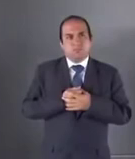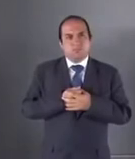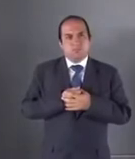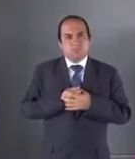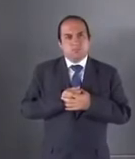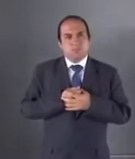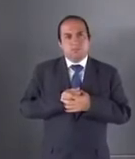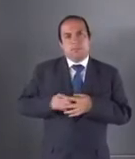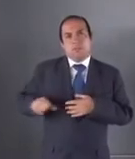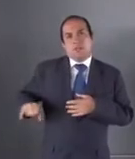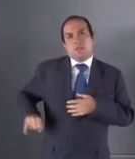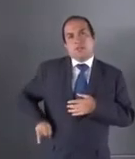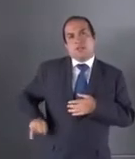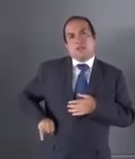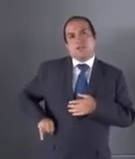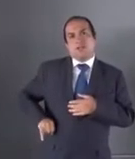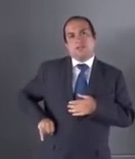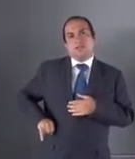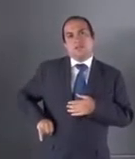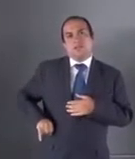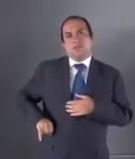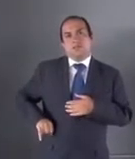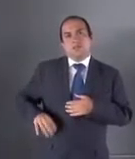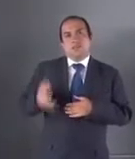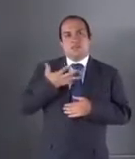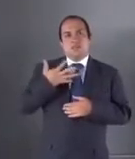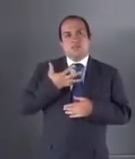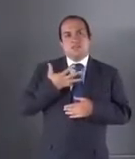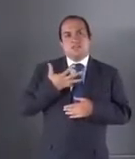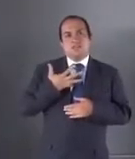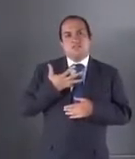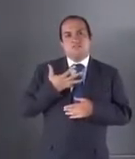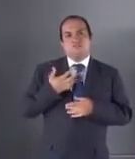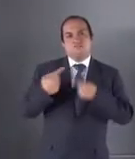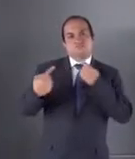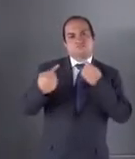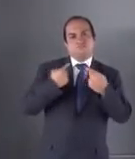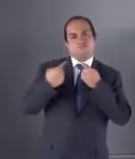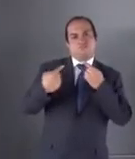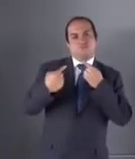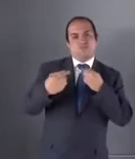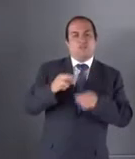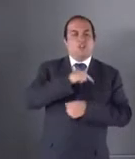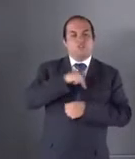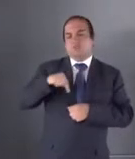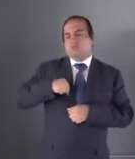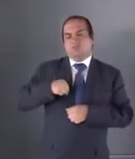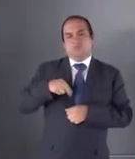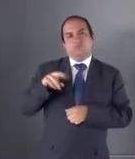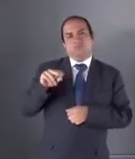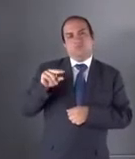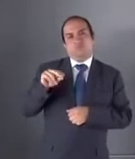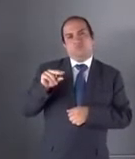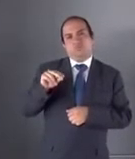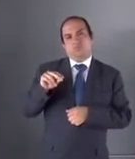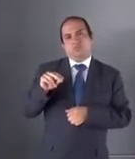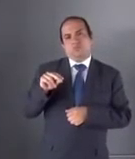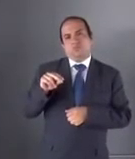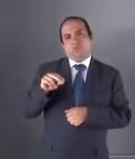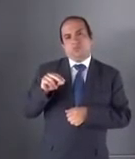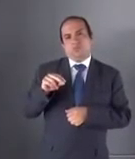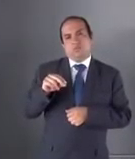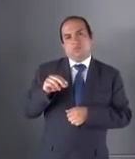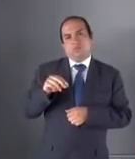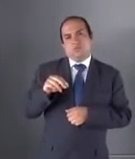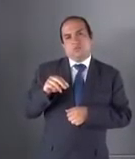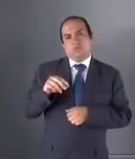le interesa entrar en conflicto. Nosotros no vamos a entrar a